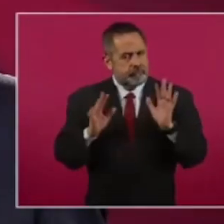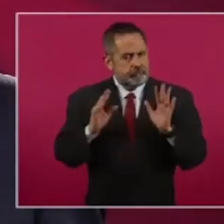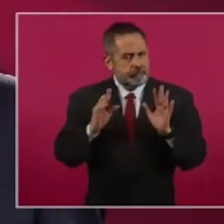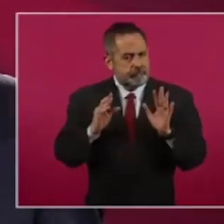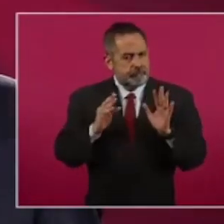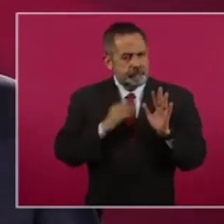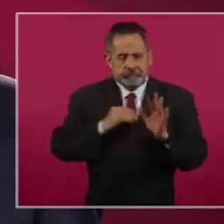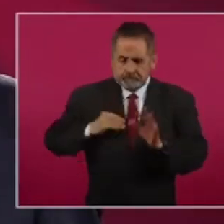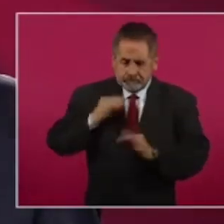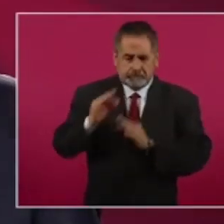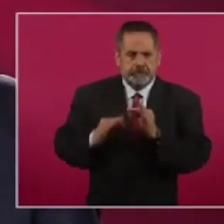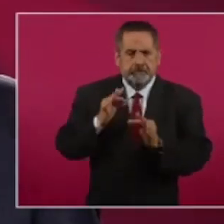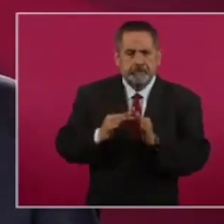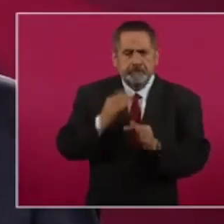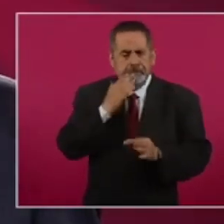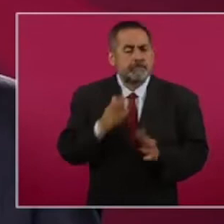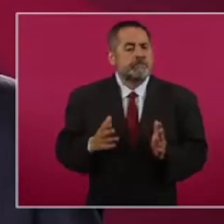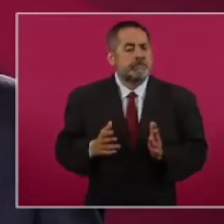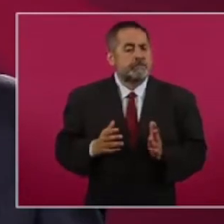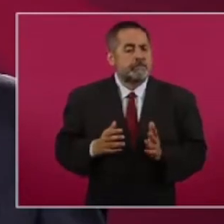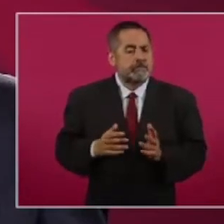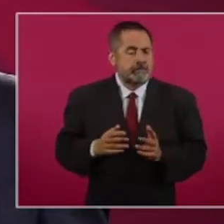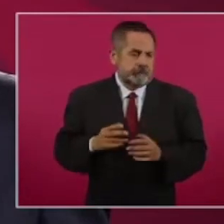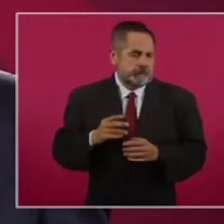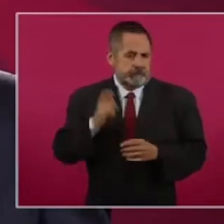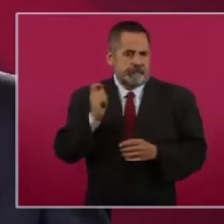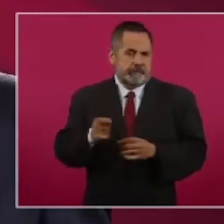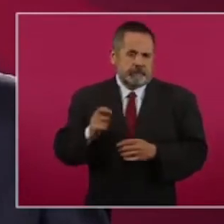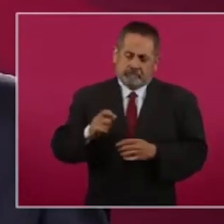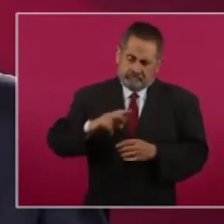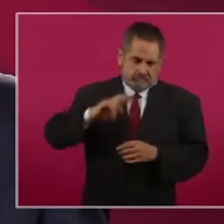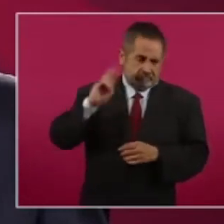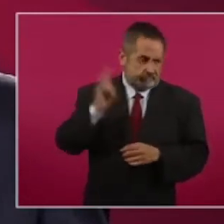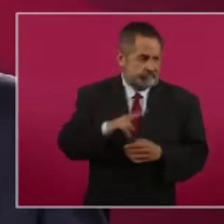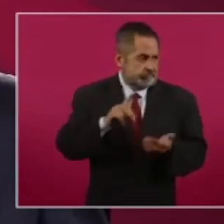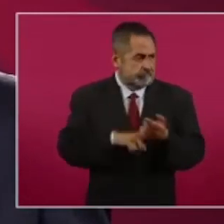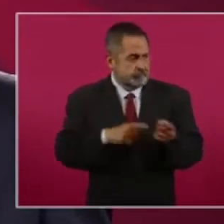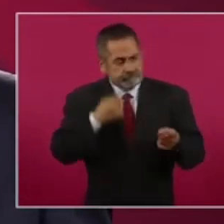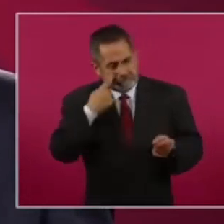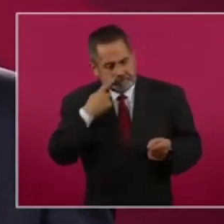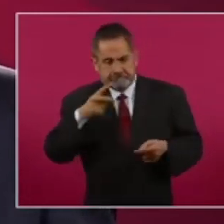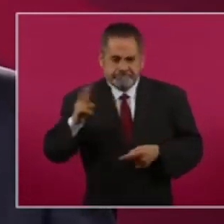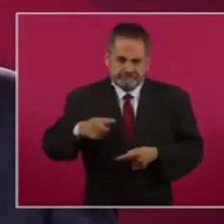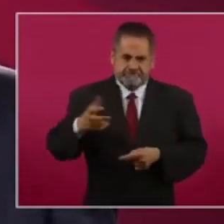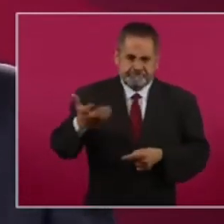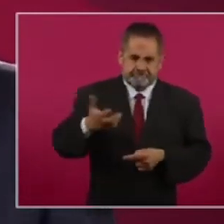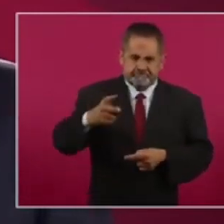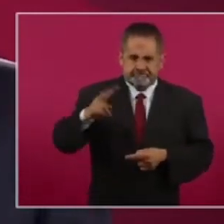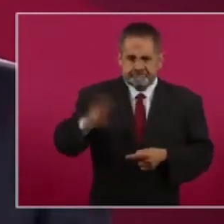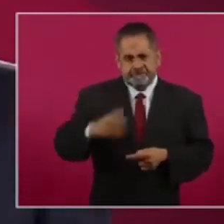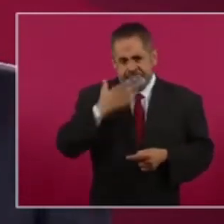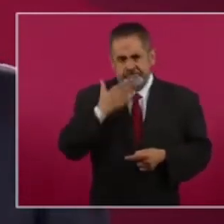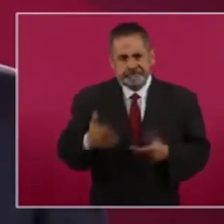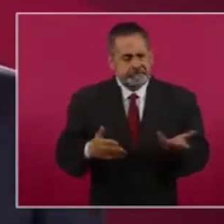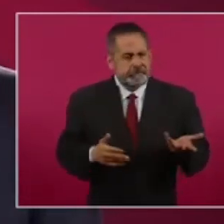que verdaderamente actúen con